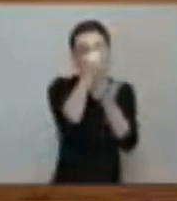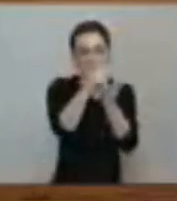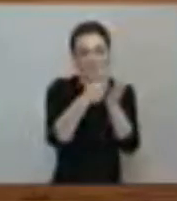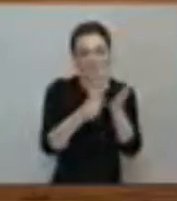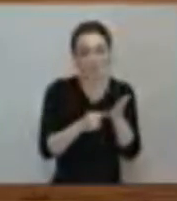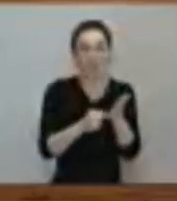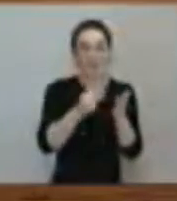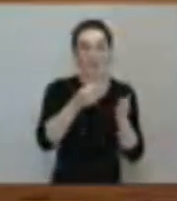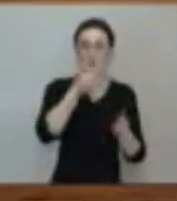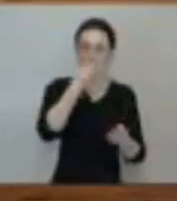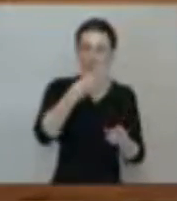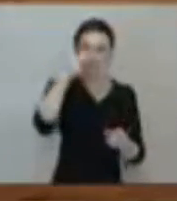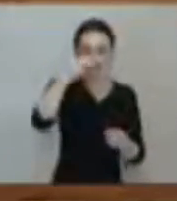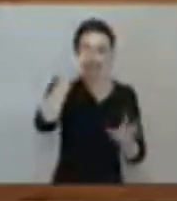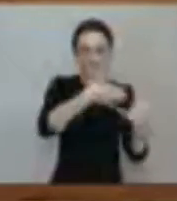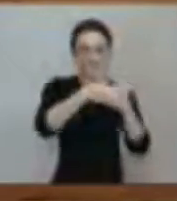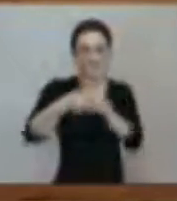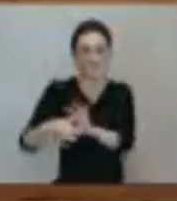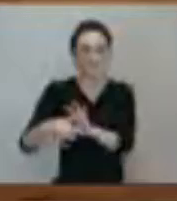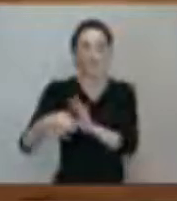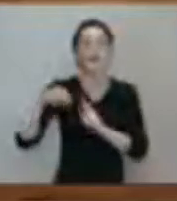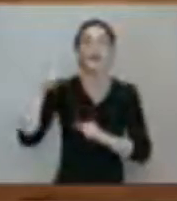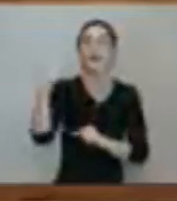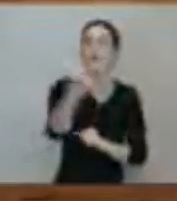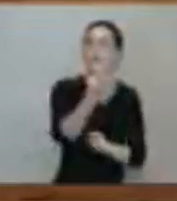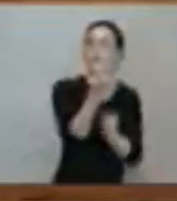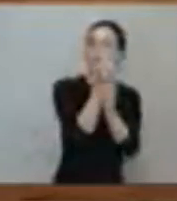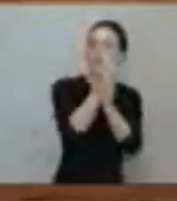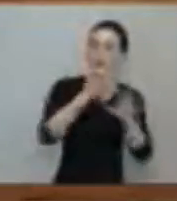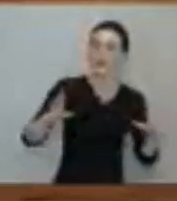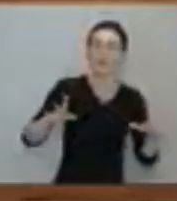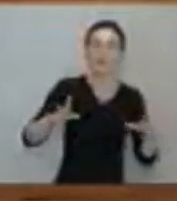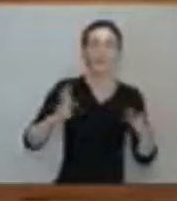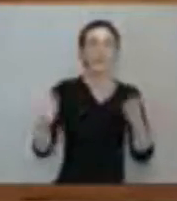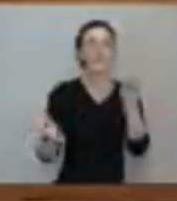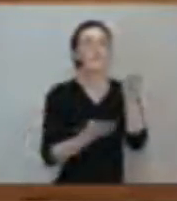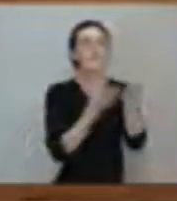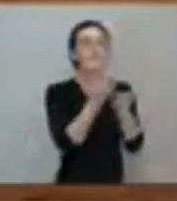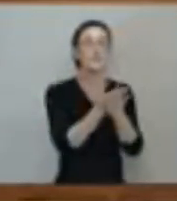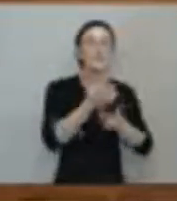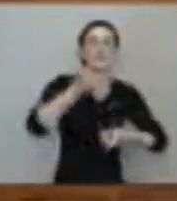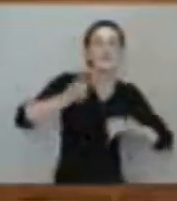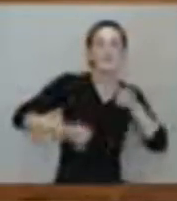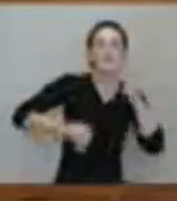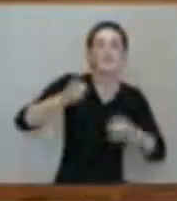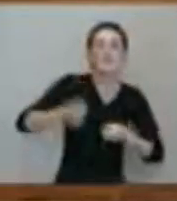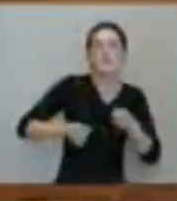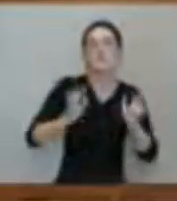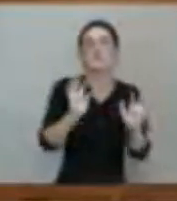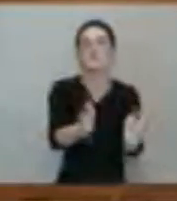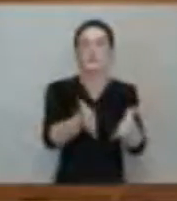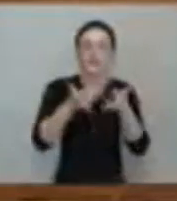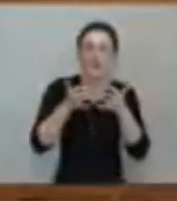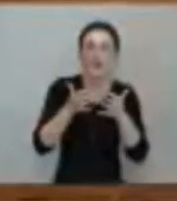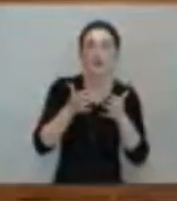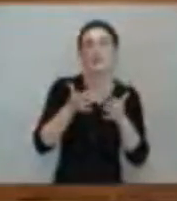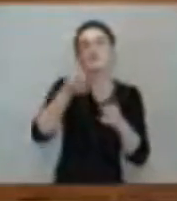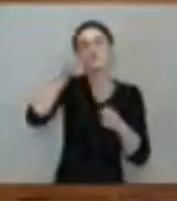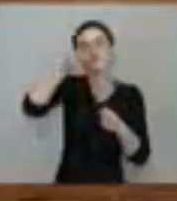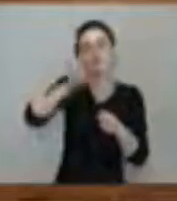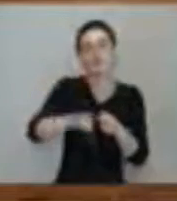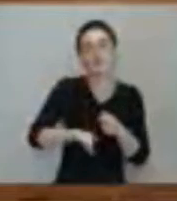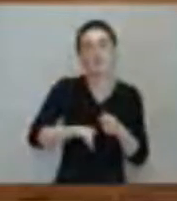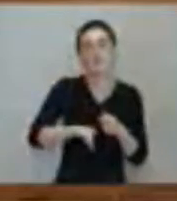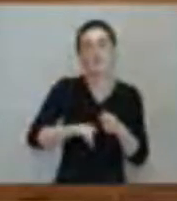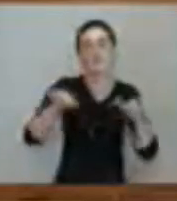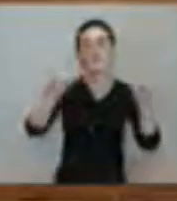a sus intereses. Cada uno es muy libre de invocar las decisiones, las ventajas y